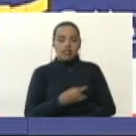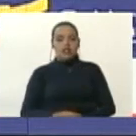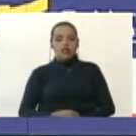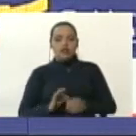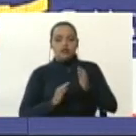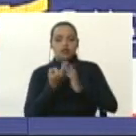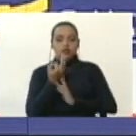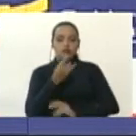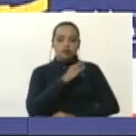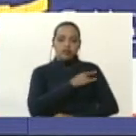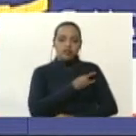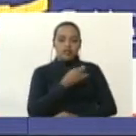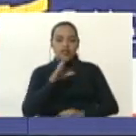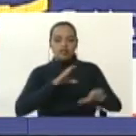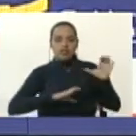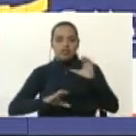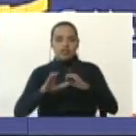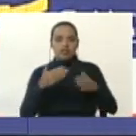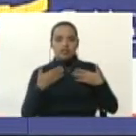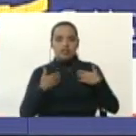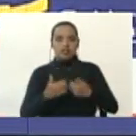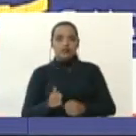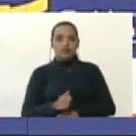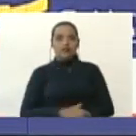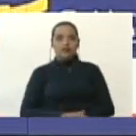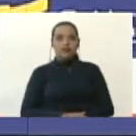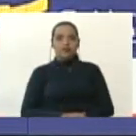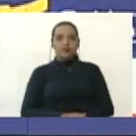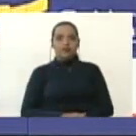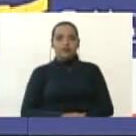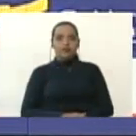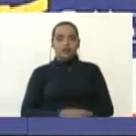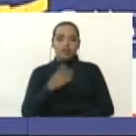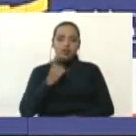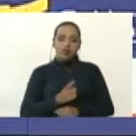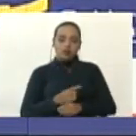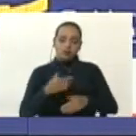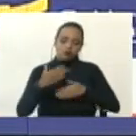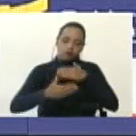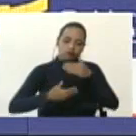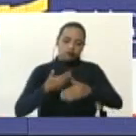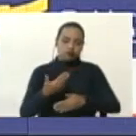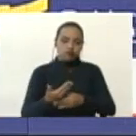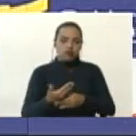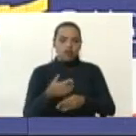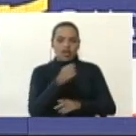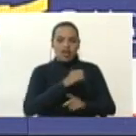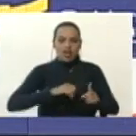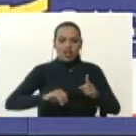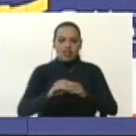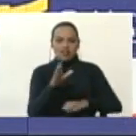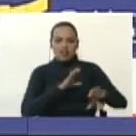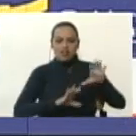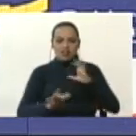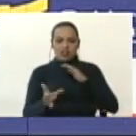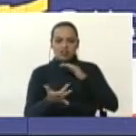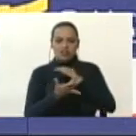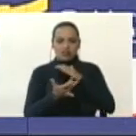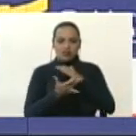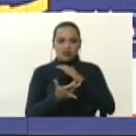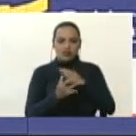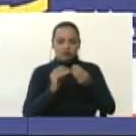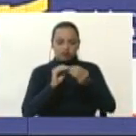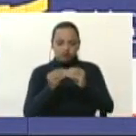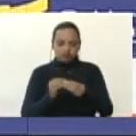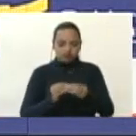de las Ciencias de la Salud. Así que bueno, hay que seguir avanzando en todas las áreas de la ciencia, la tecnología, la creación, el